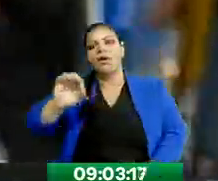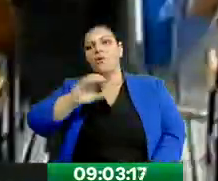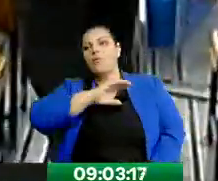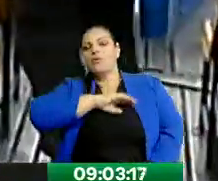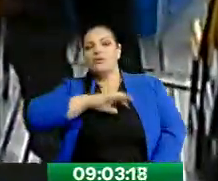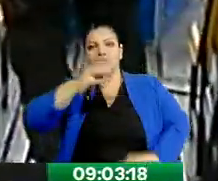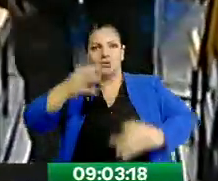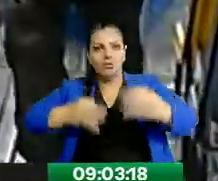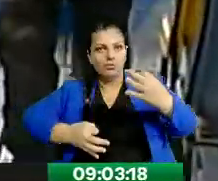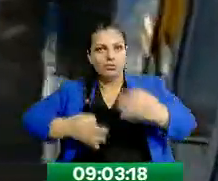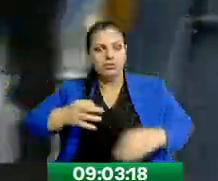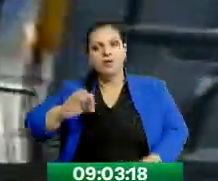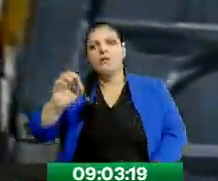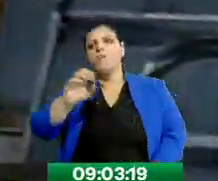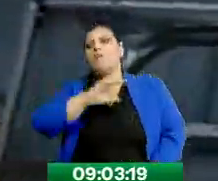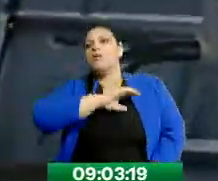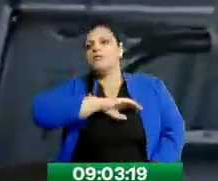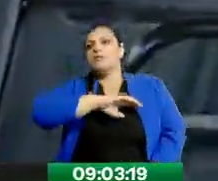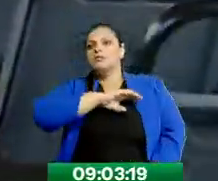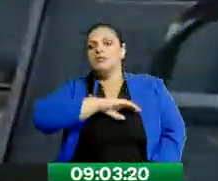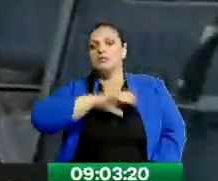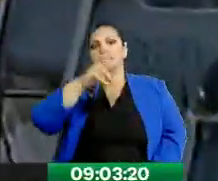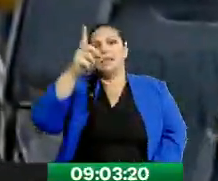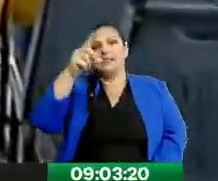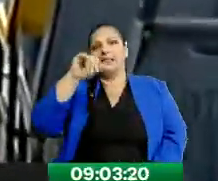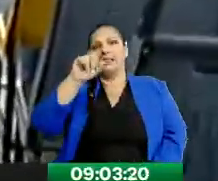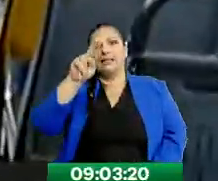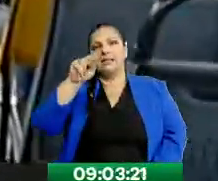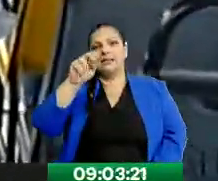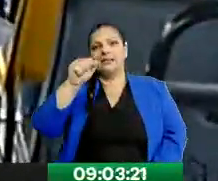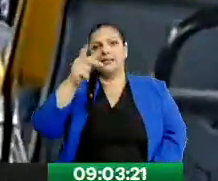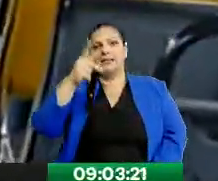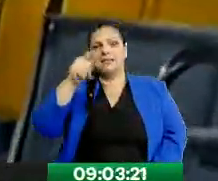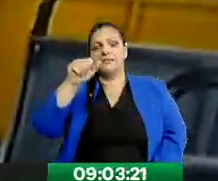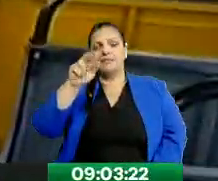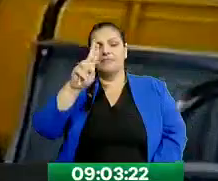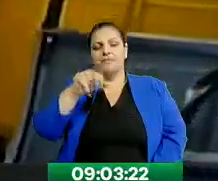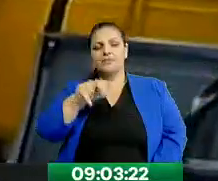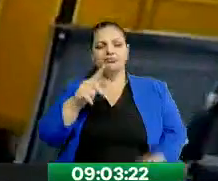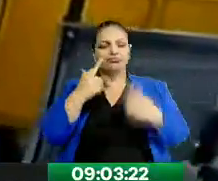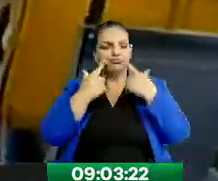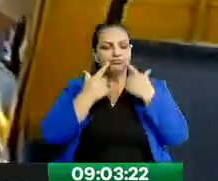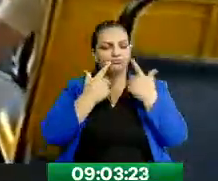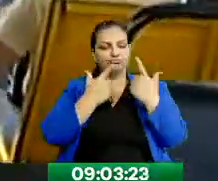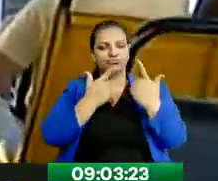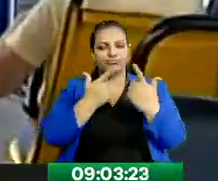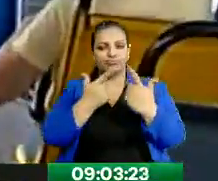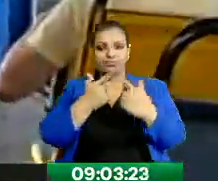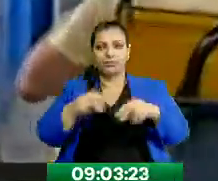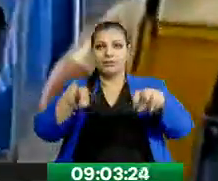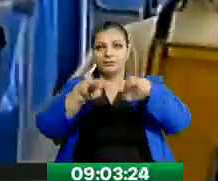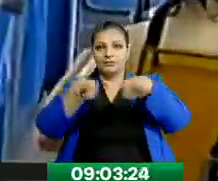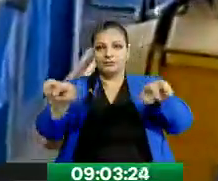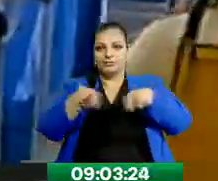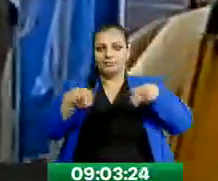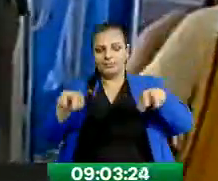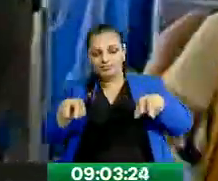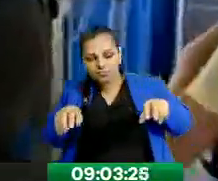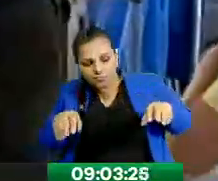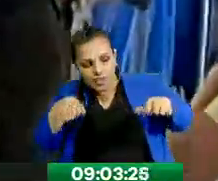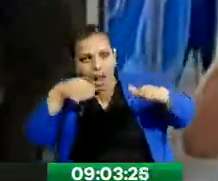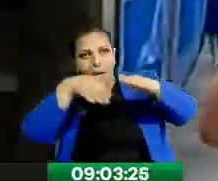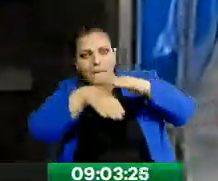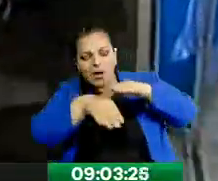DINAPEN, haciendo su presencia en este sector para proceder con la respectiva revisión hacia los